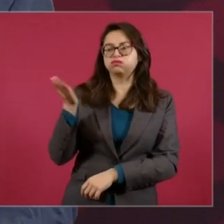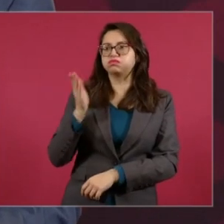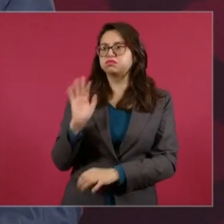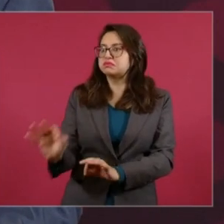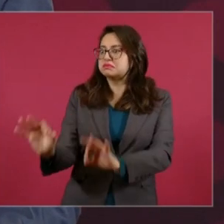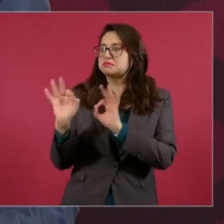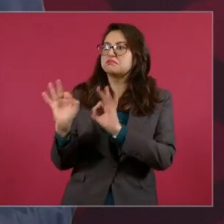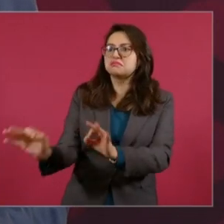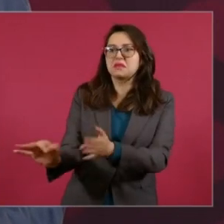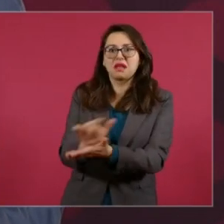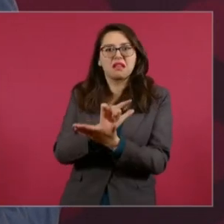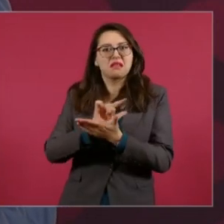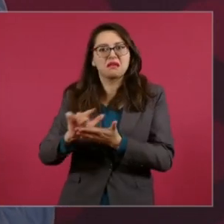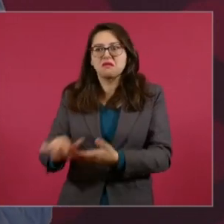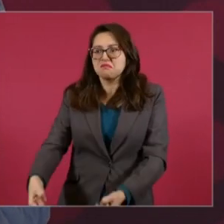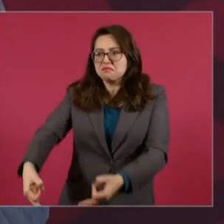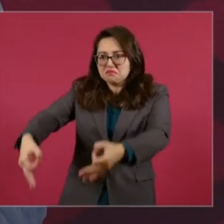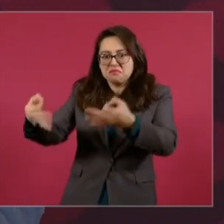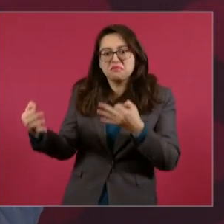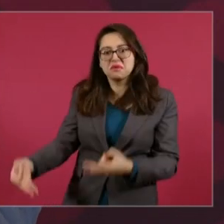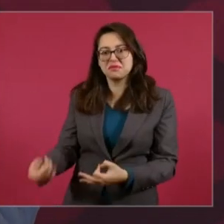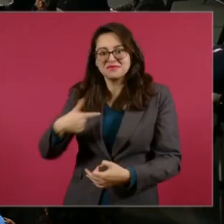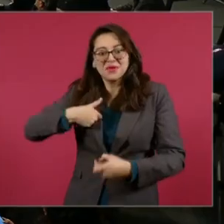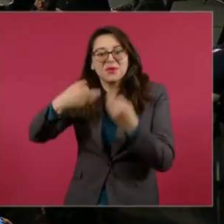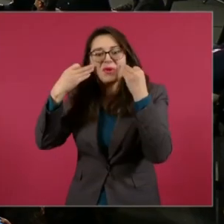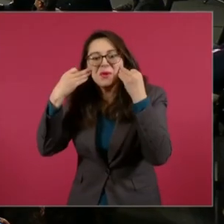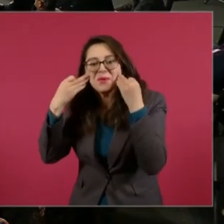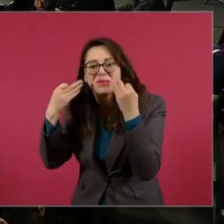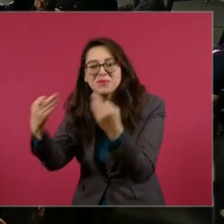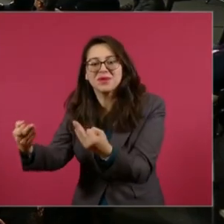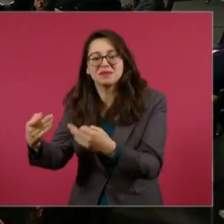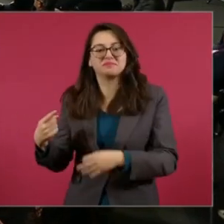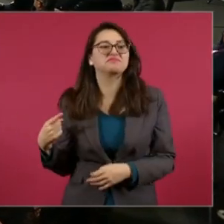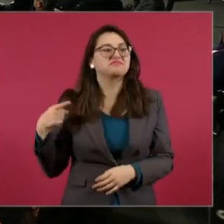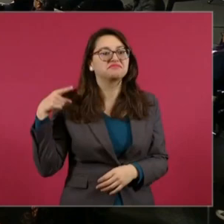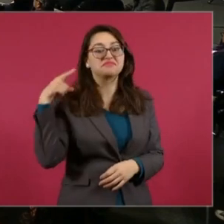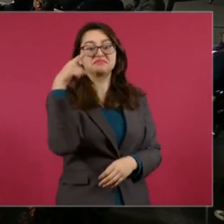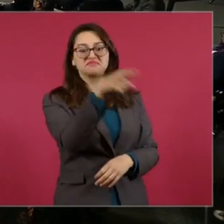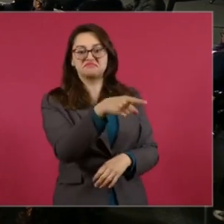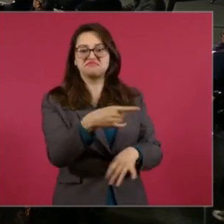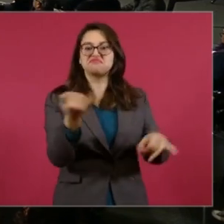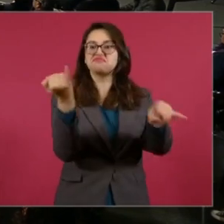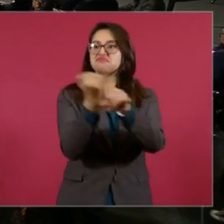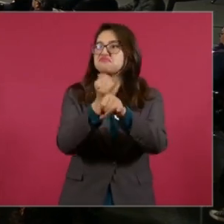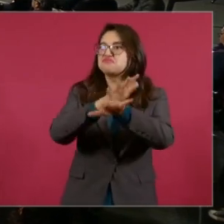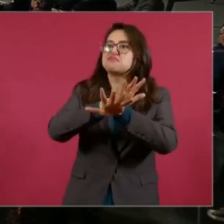Pues publicaron de que estaba inconclusa y que me tocó